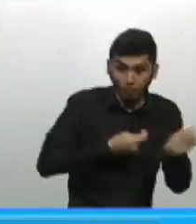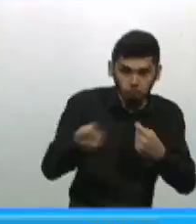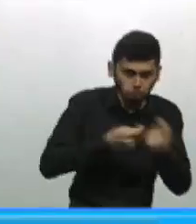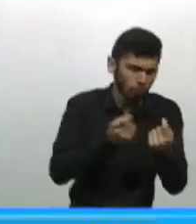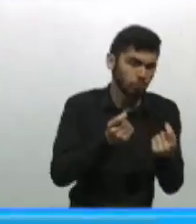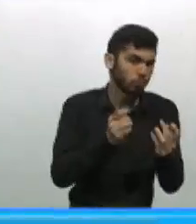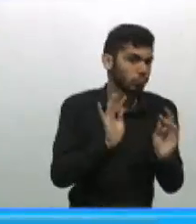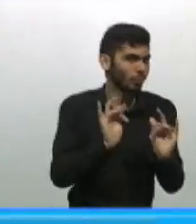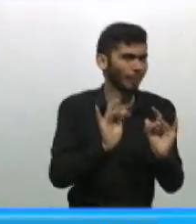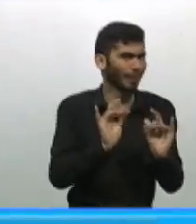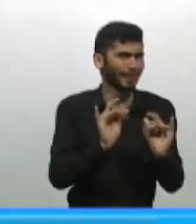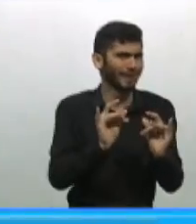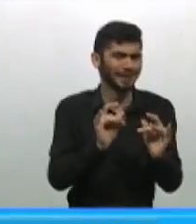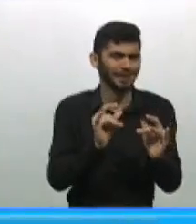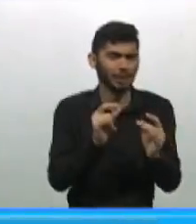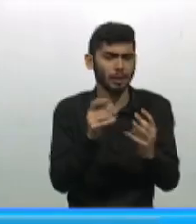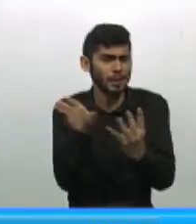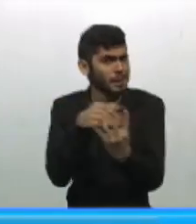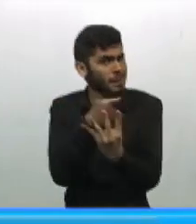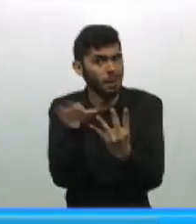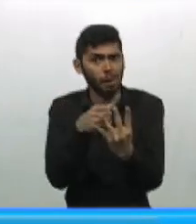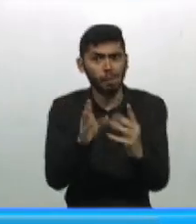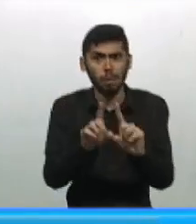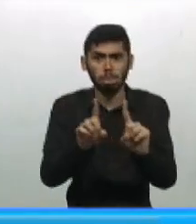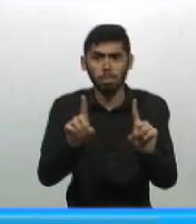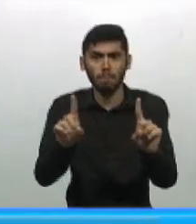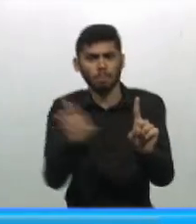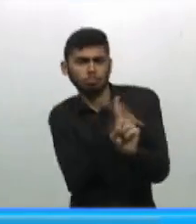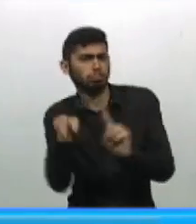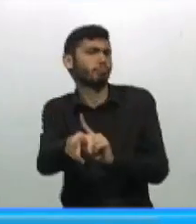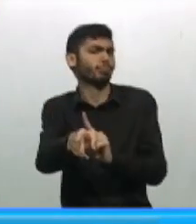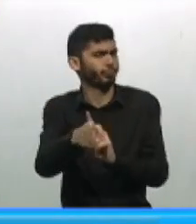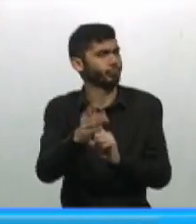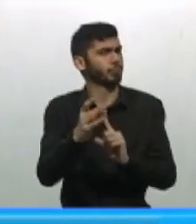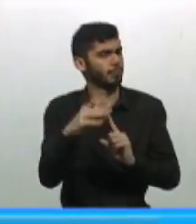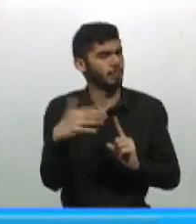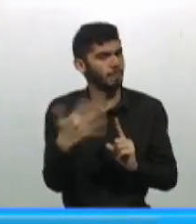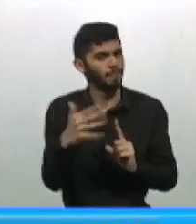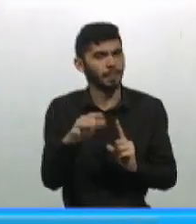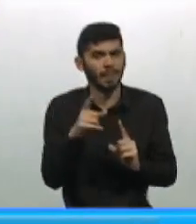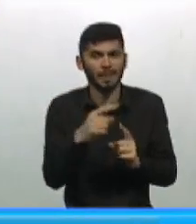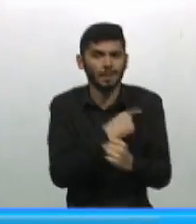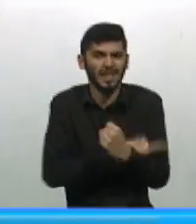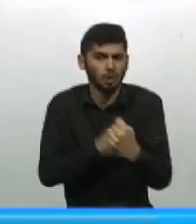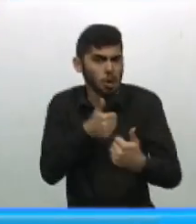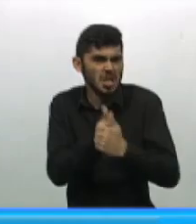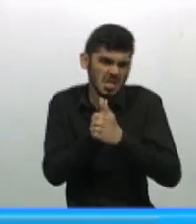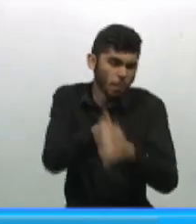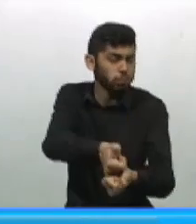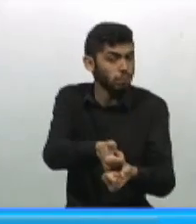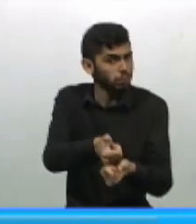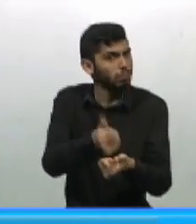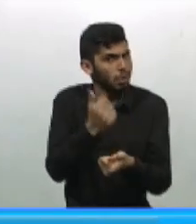difíciles de parar encuentran muchos agujeros y y te tratan de arrasar un poco con el poderío físico que tienen Así